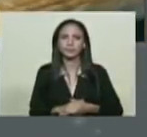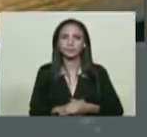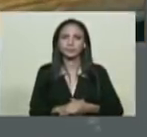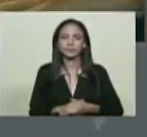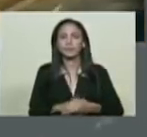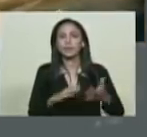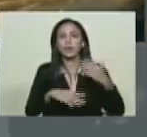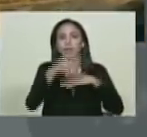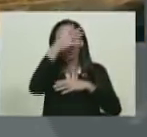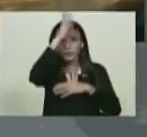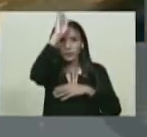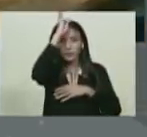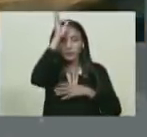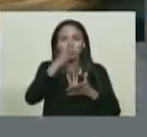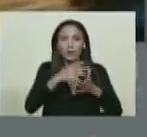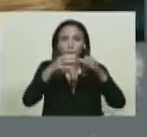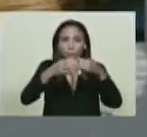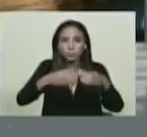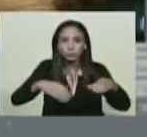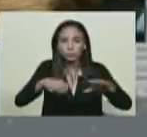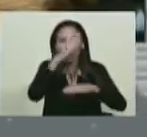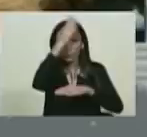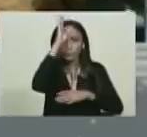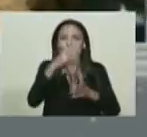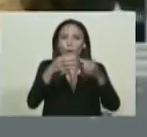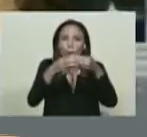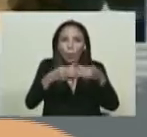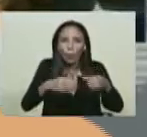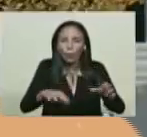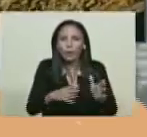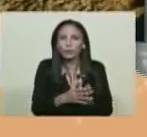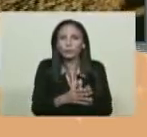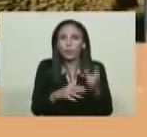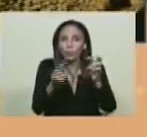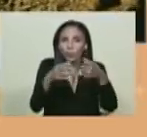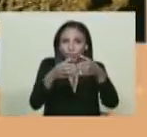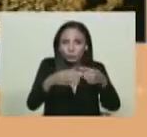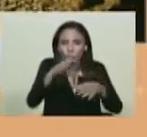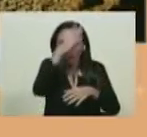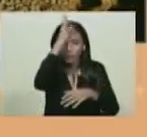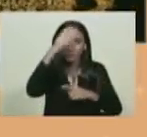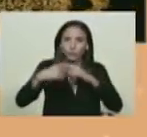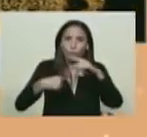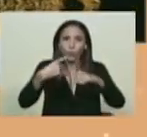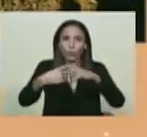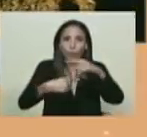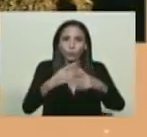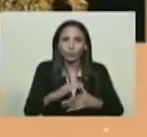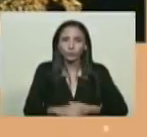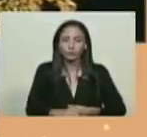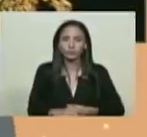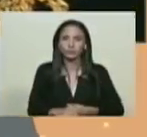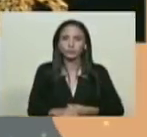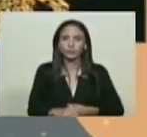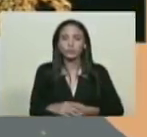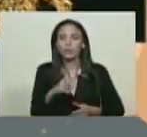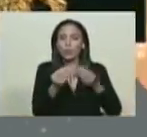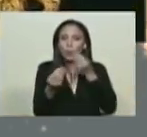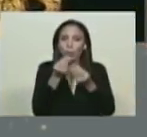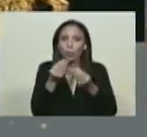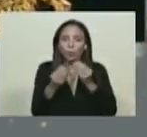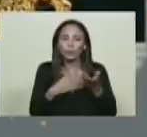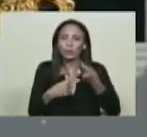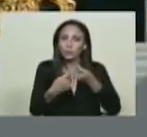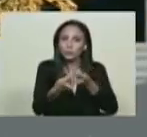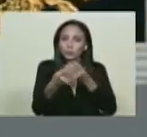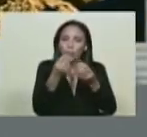Tenemos gallinas ponedoras y comemos huevos frescos de las gallinas ponedoras todos los días. Y alimentamos esas